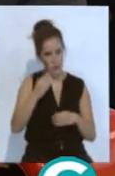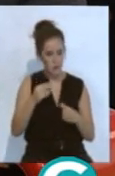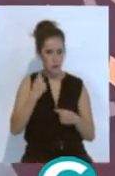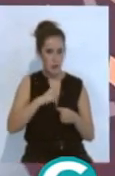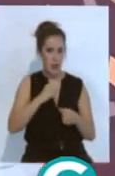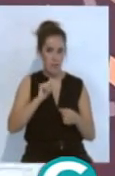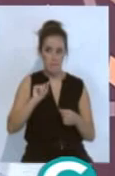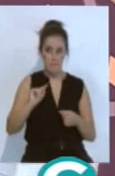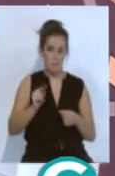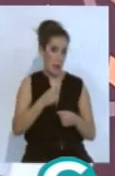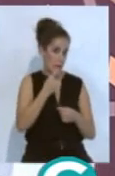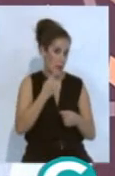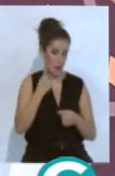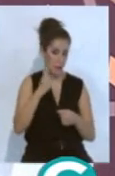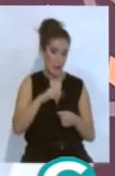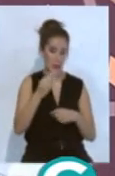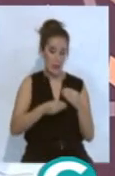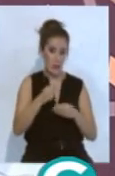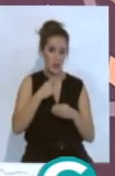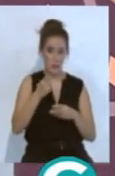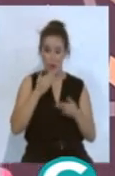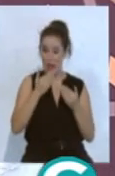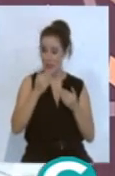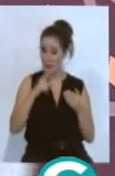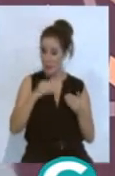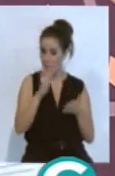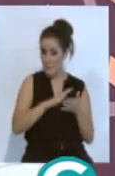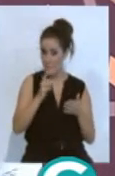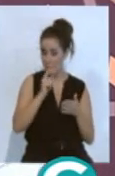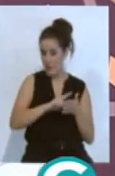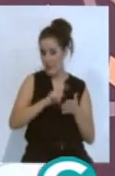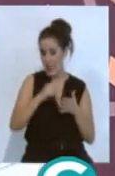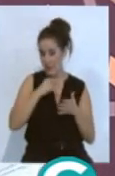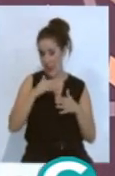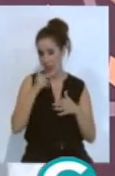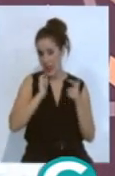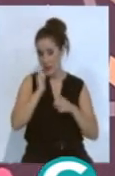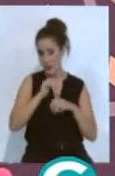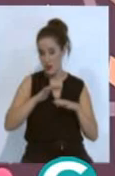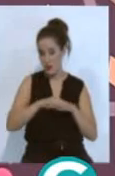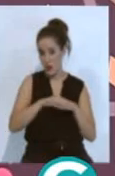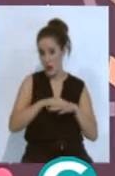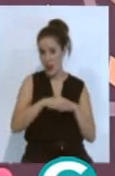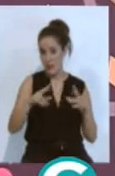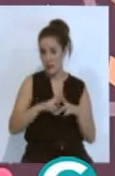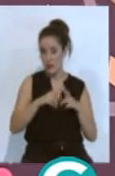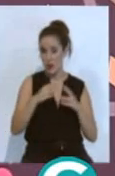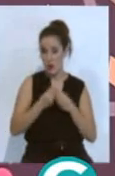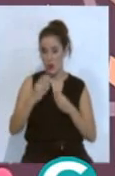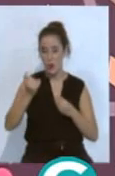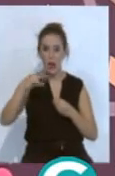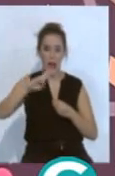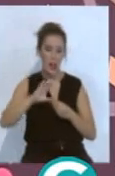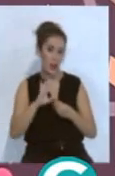Los Primerizos, aquel año que hizo precisamente con el que tú agradecías los mensajes de cariño de la gente en las redes sociales, ¿no? Aquel paso doble junto a Juan Carlos, digo. Es precioso, y es